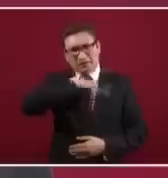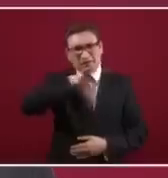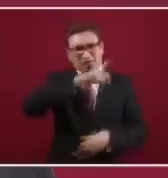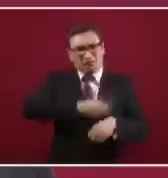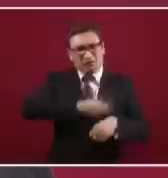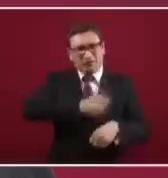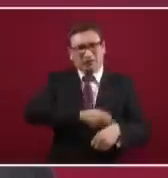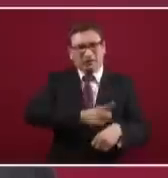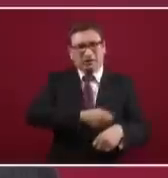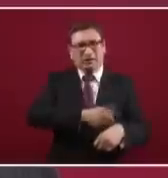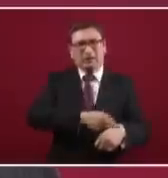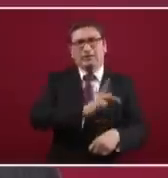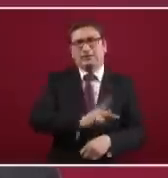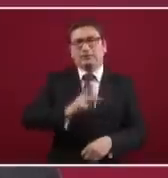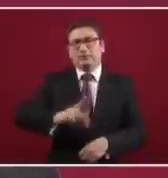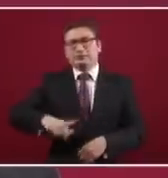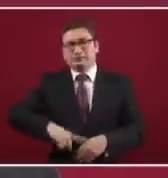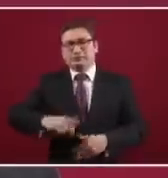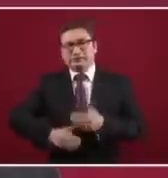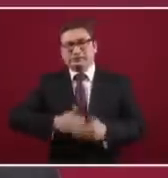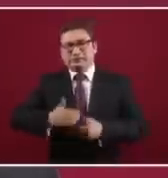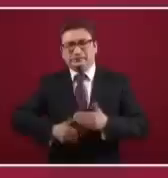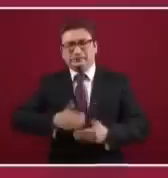mañoso es